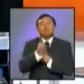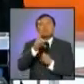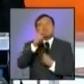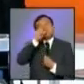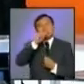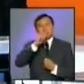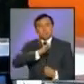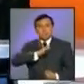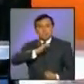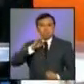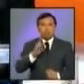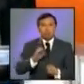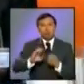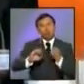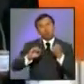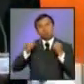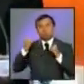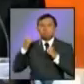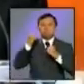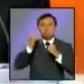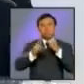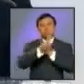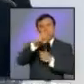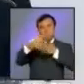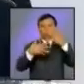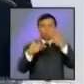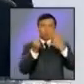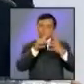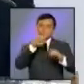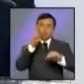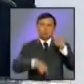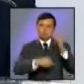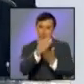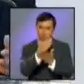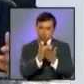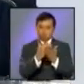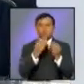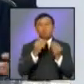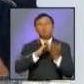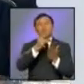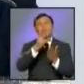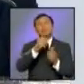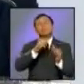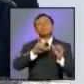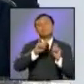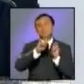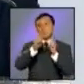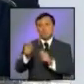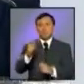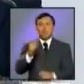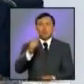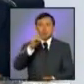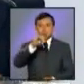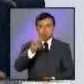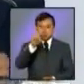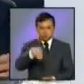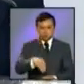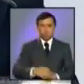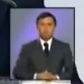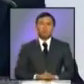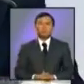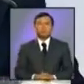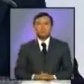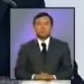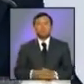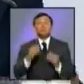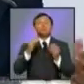mujer de corrupción si tiene las manos llenas de corrupción los desvíos de sedes sol para las campañas